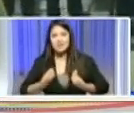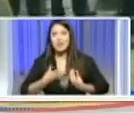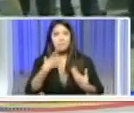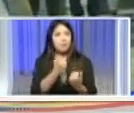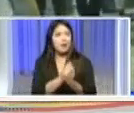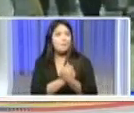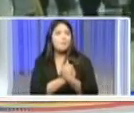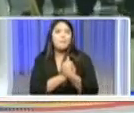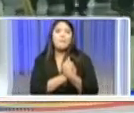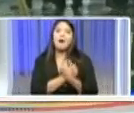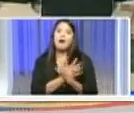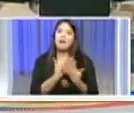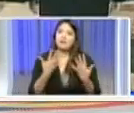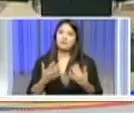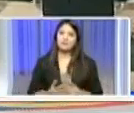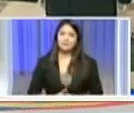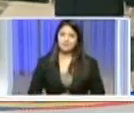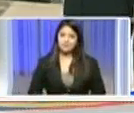amar.